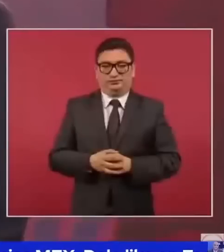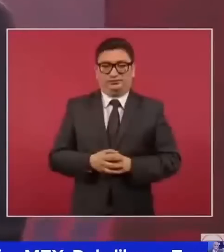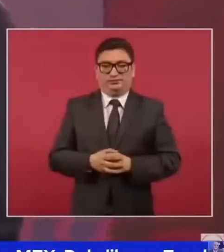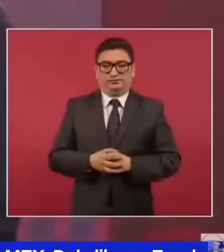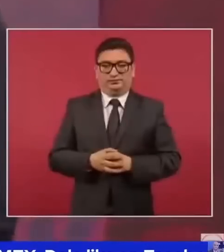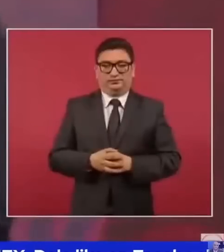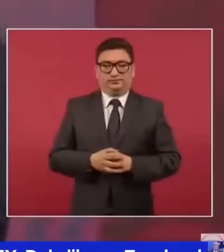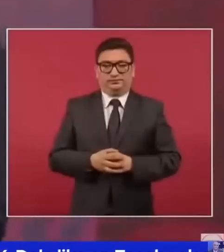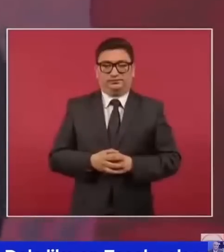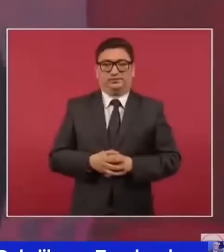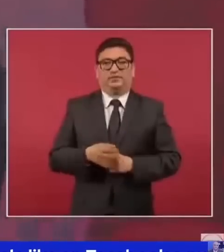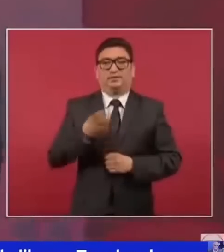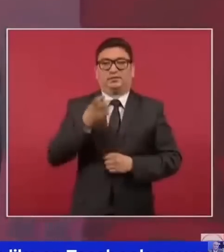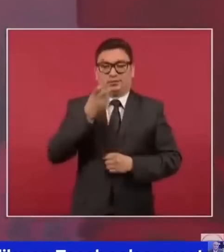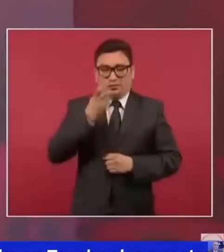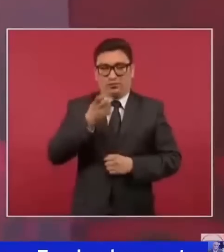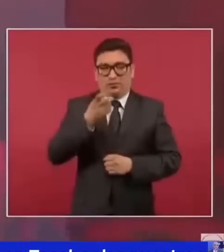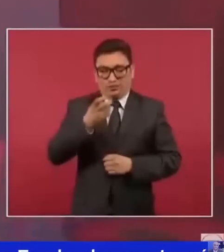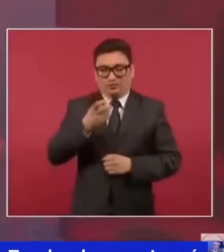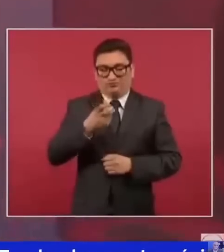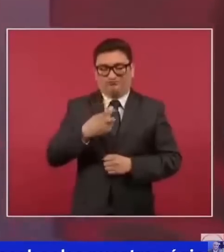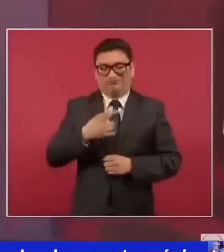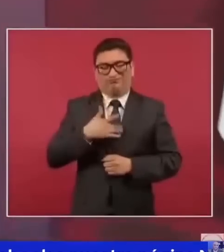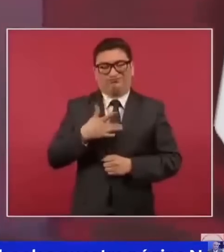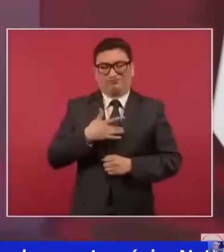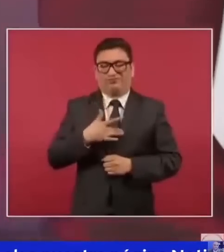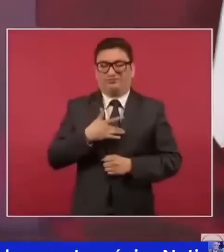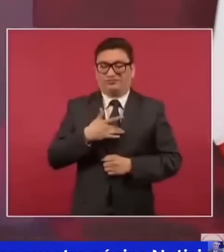Entonces, sí sería muy bueno